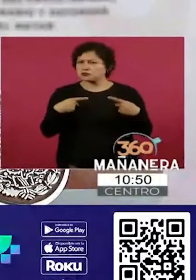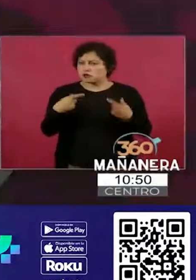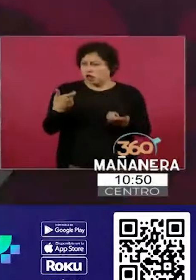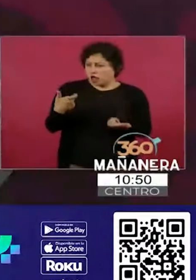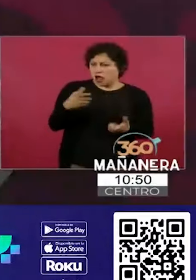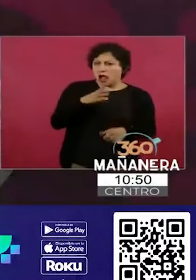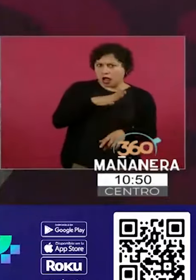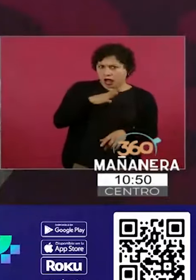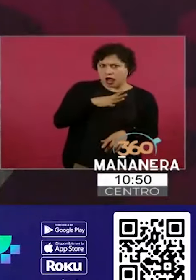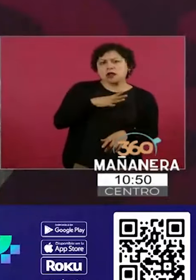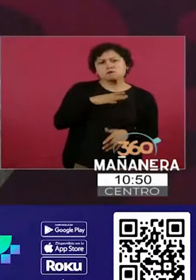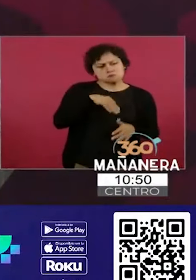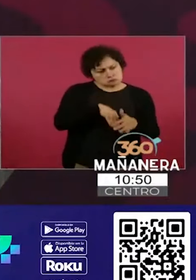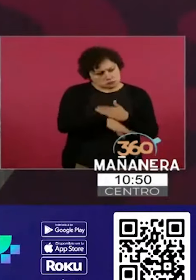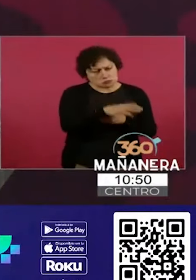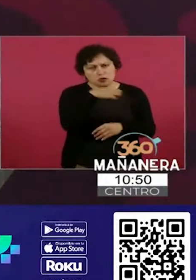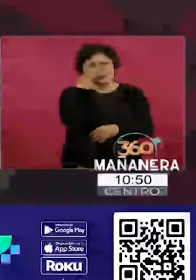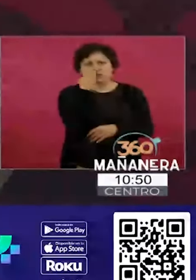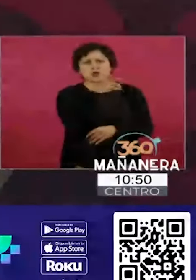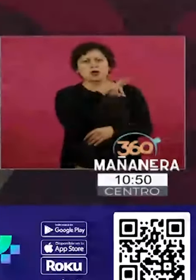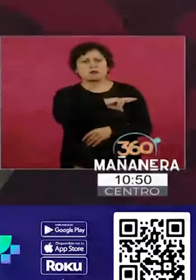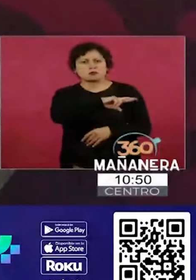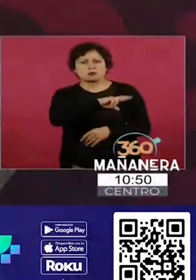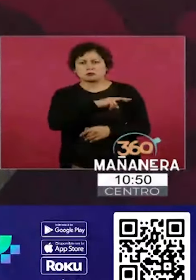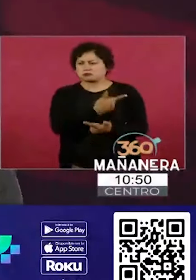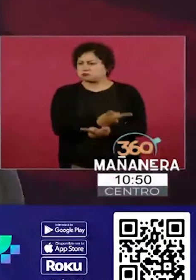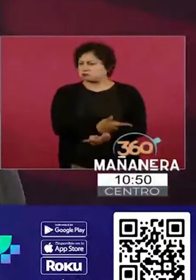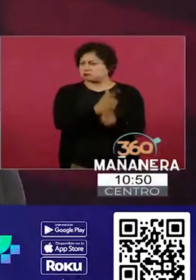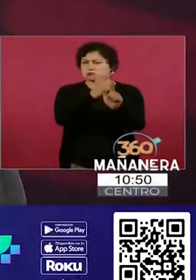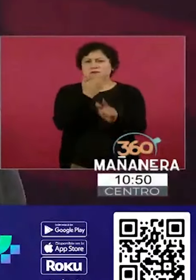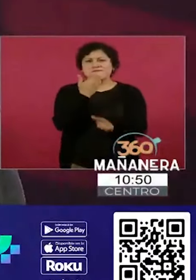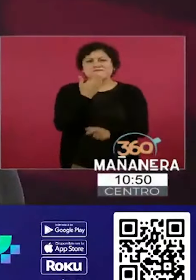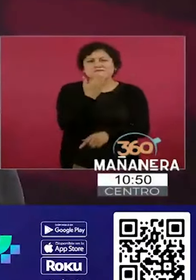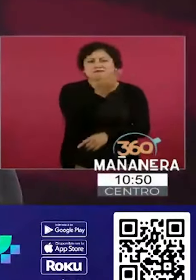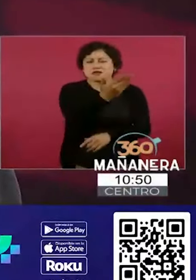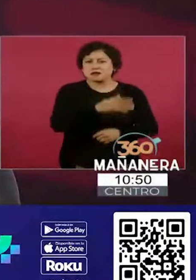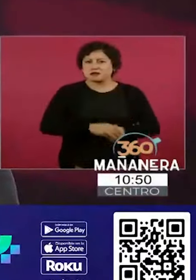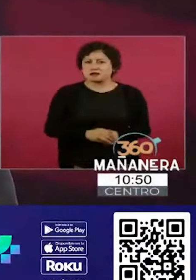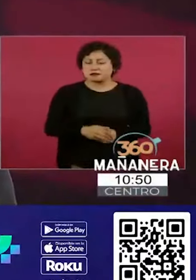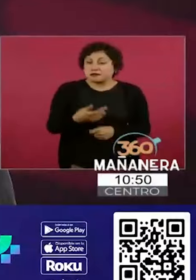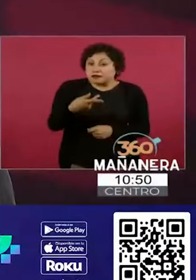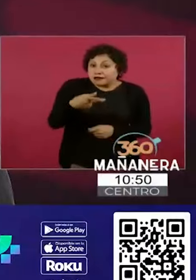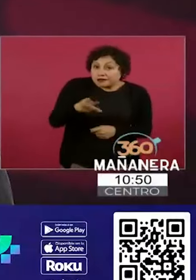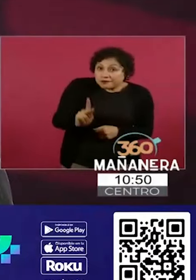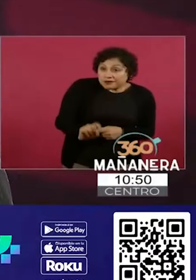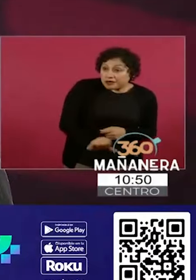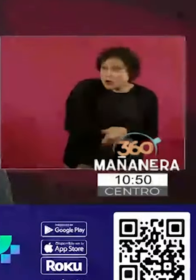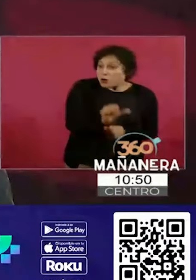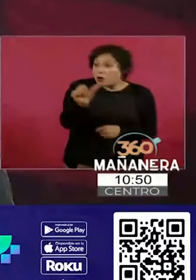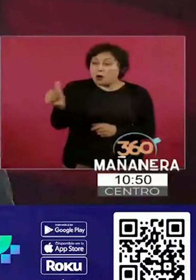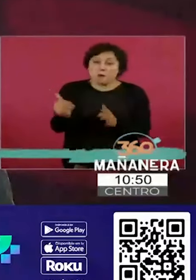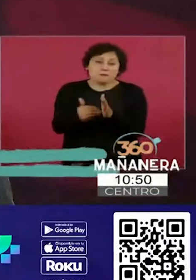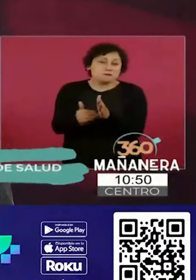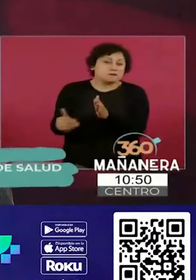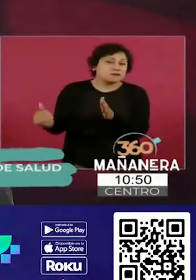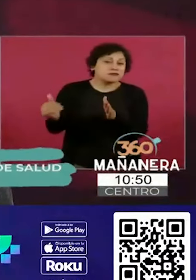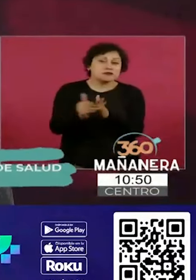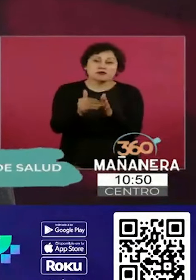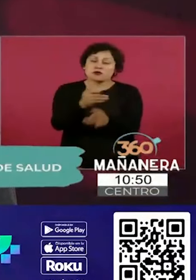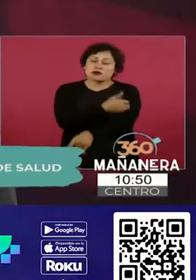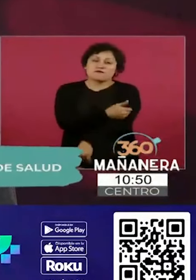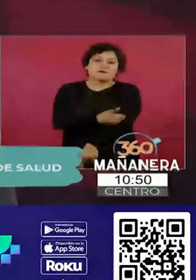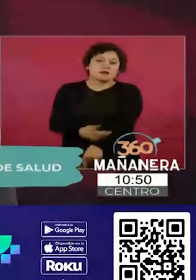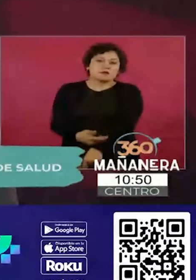están en libertad, pero hay millones de padres de familia que